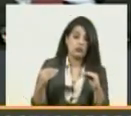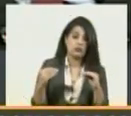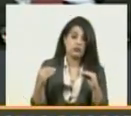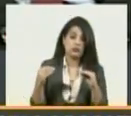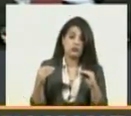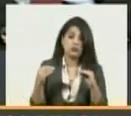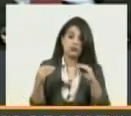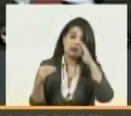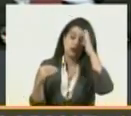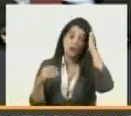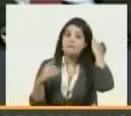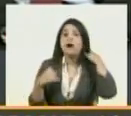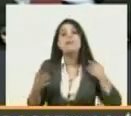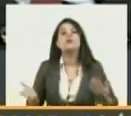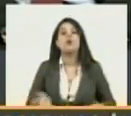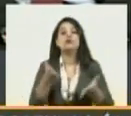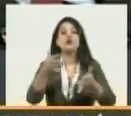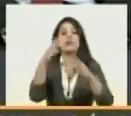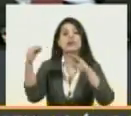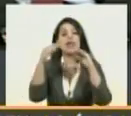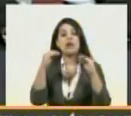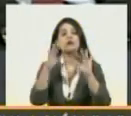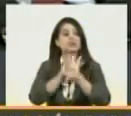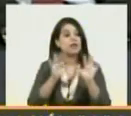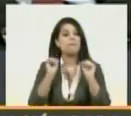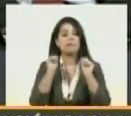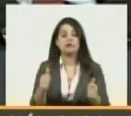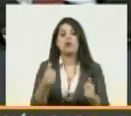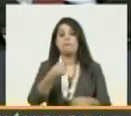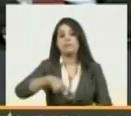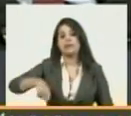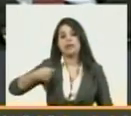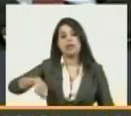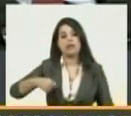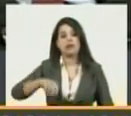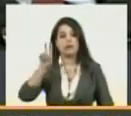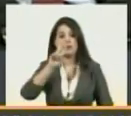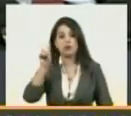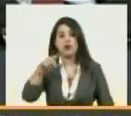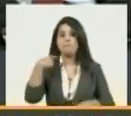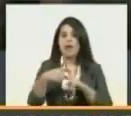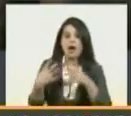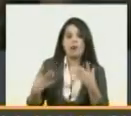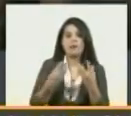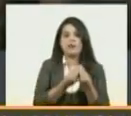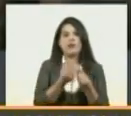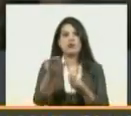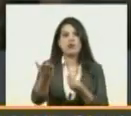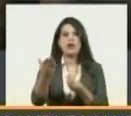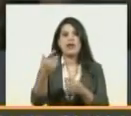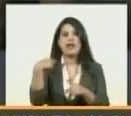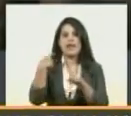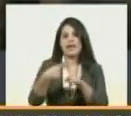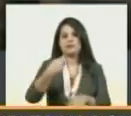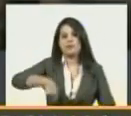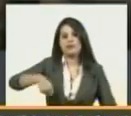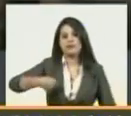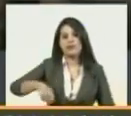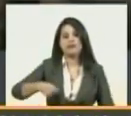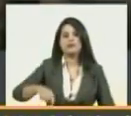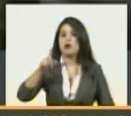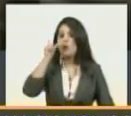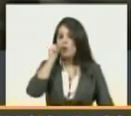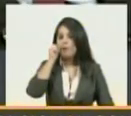a promover el diálogo que ya ha iniciado el presidente de la República con acompañamiento de los expresidentes